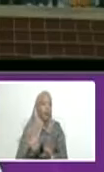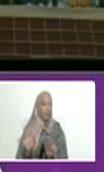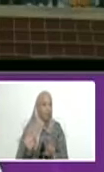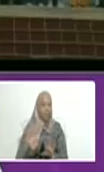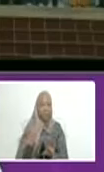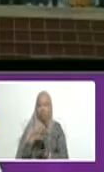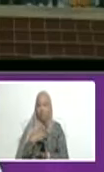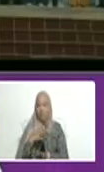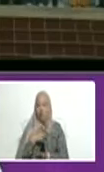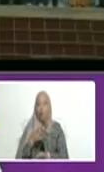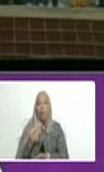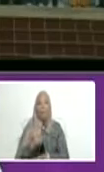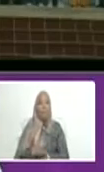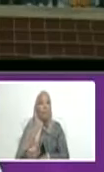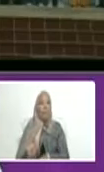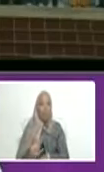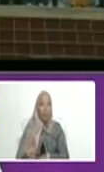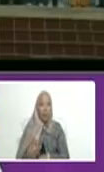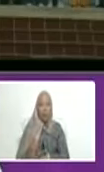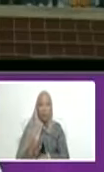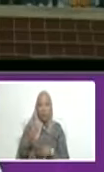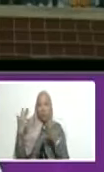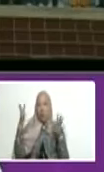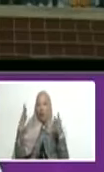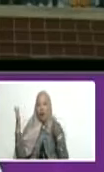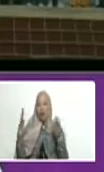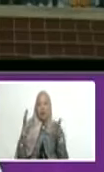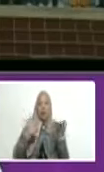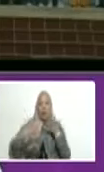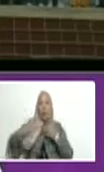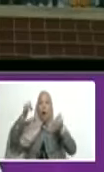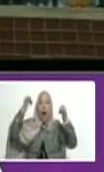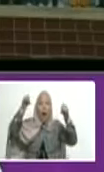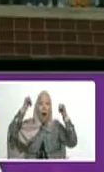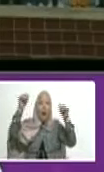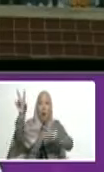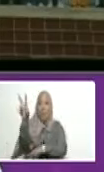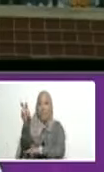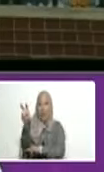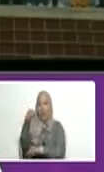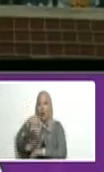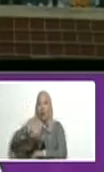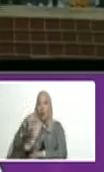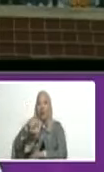Todo se convierte en verso, todo se convierte en rumba. Hoy es viernes.